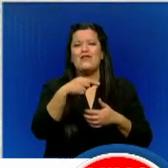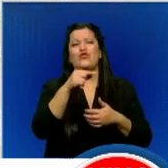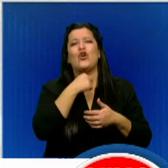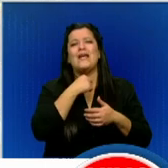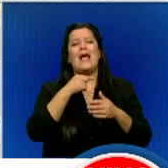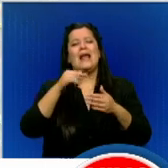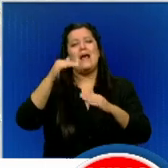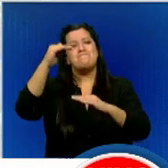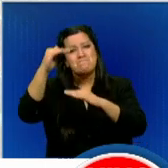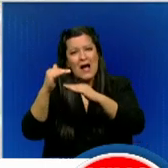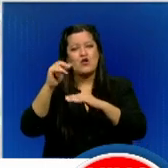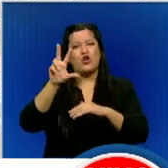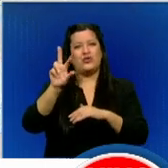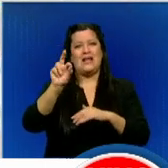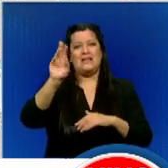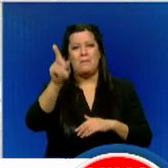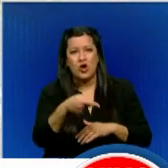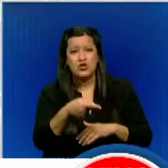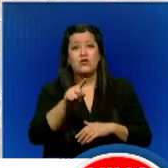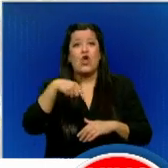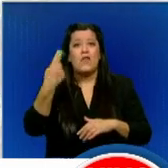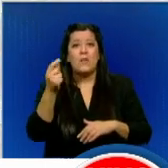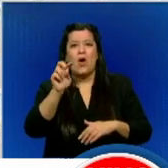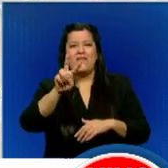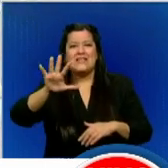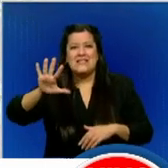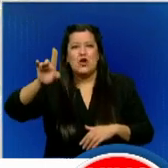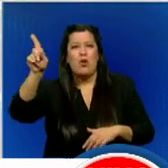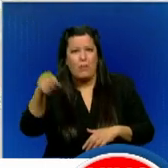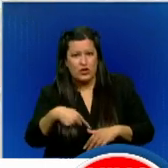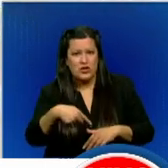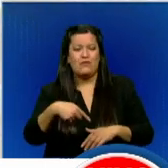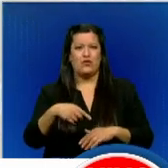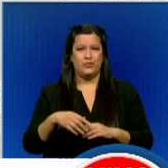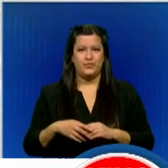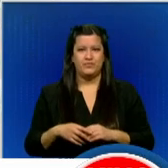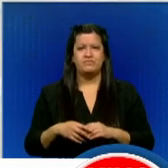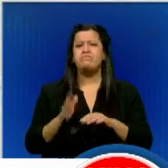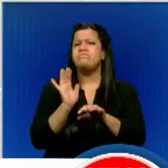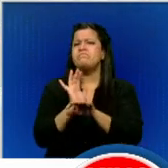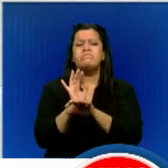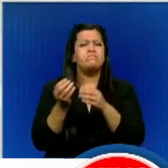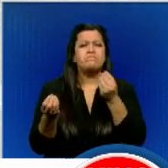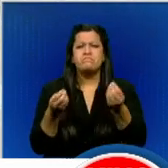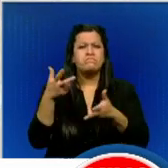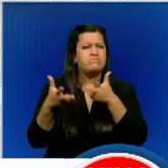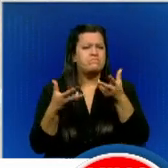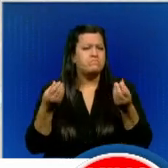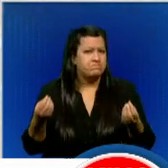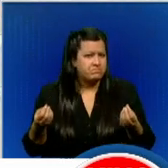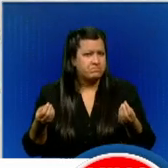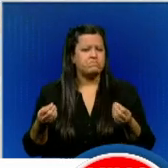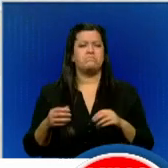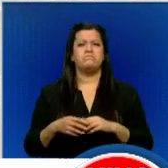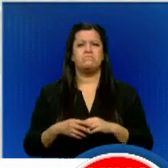30% y luego al 25% o sea que por un lado